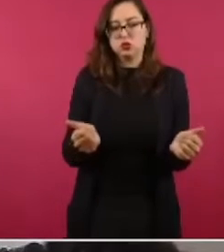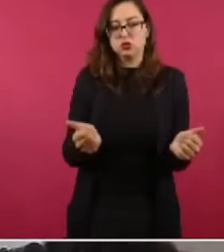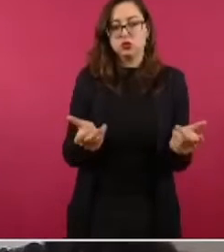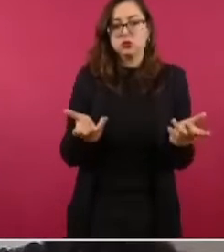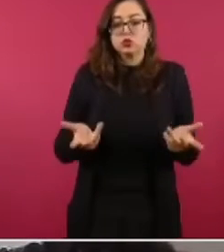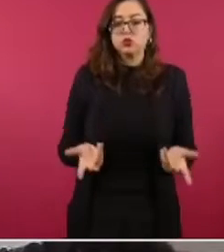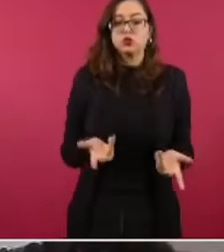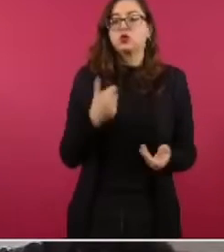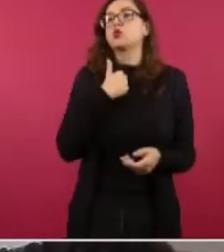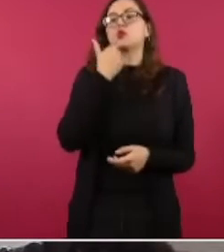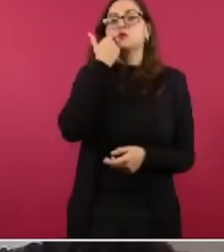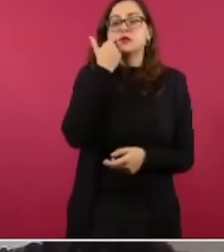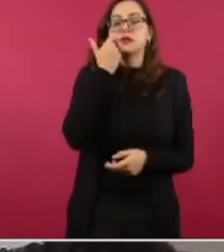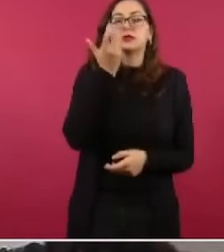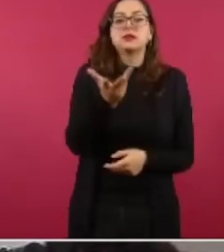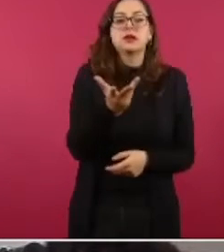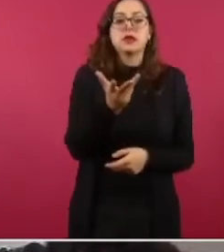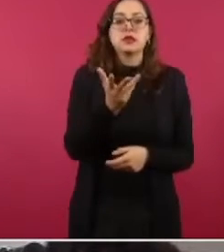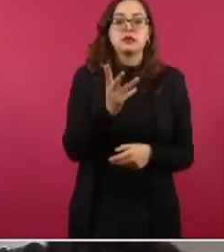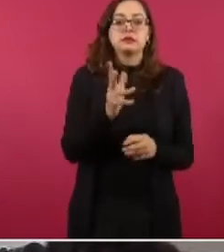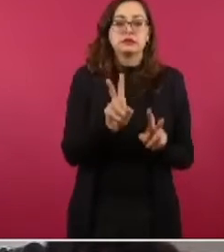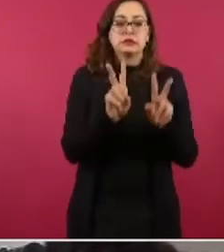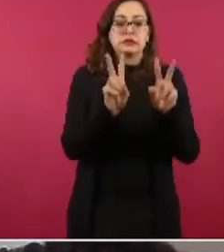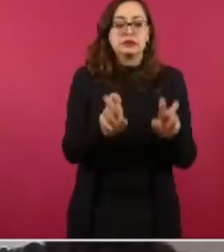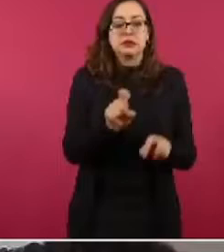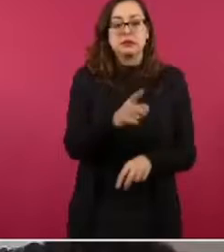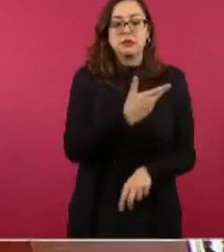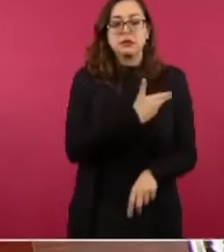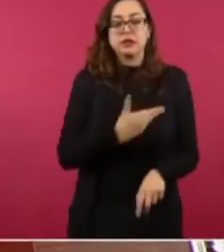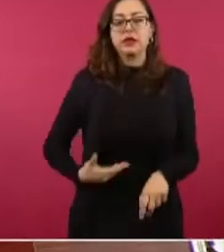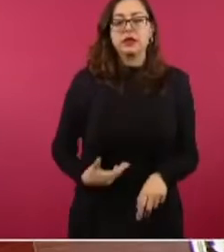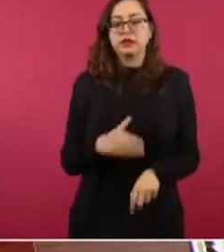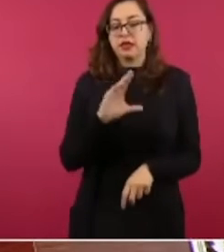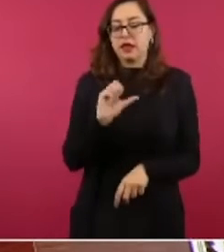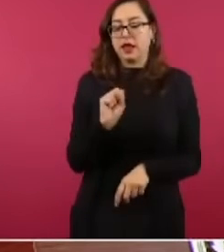quisiera que se resolviera lo del presidente Castillo,